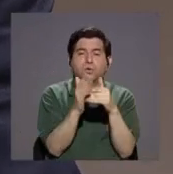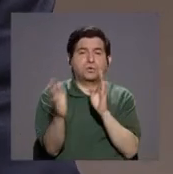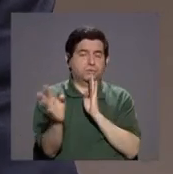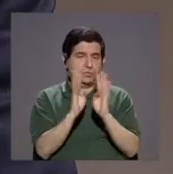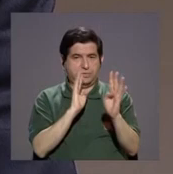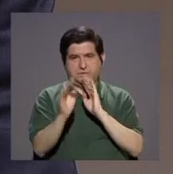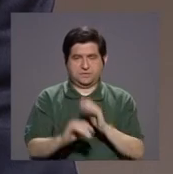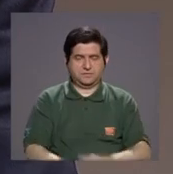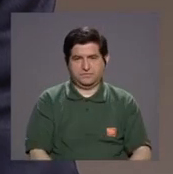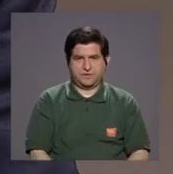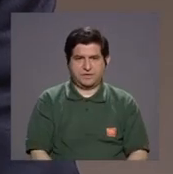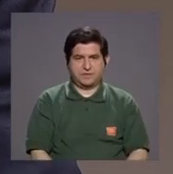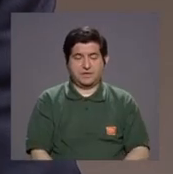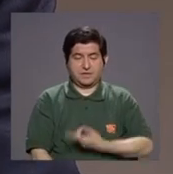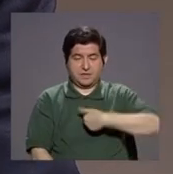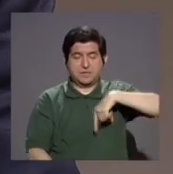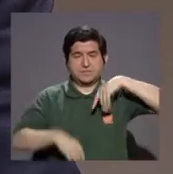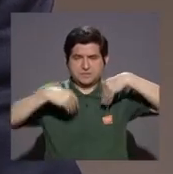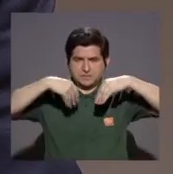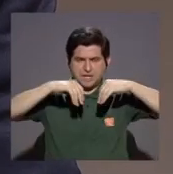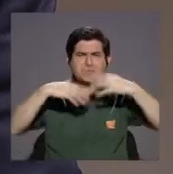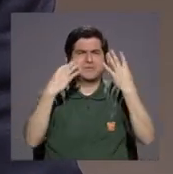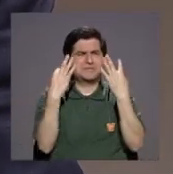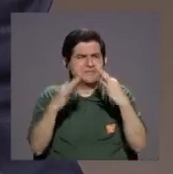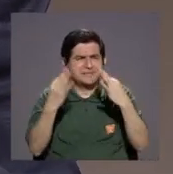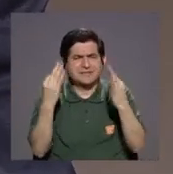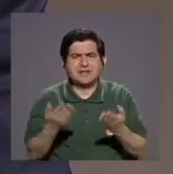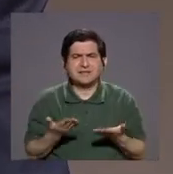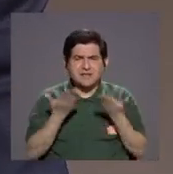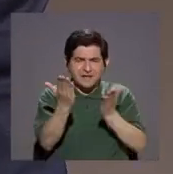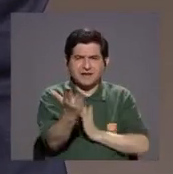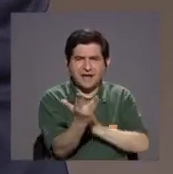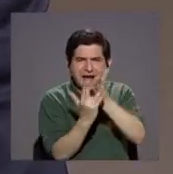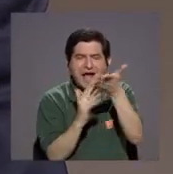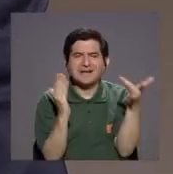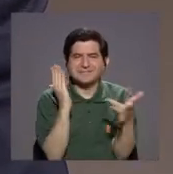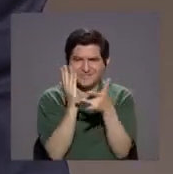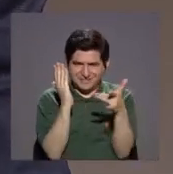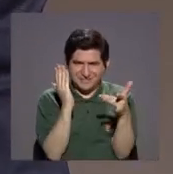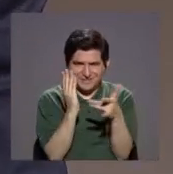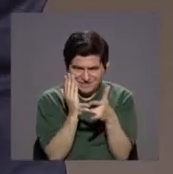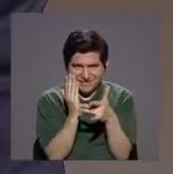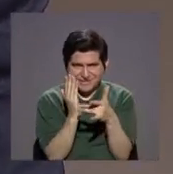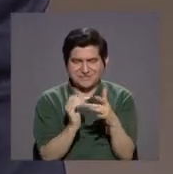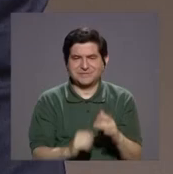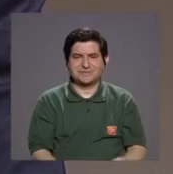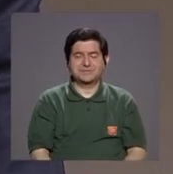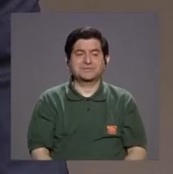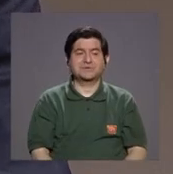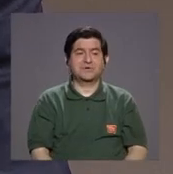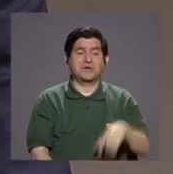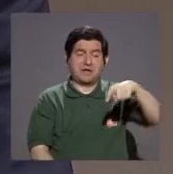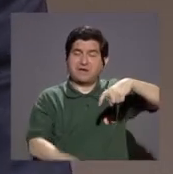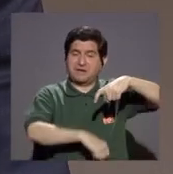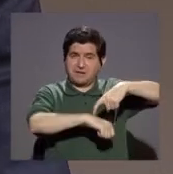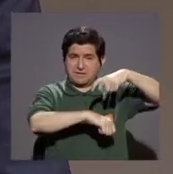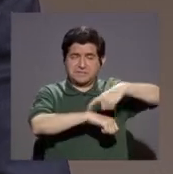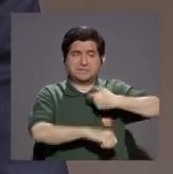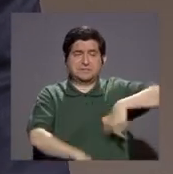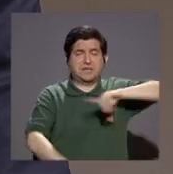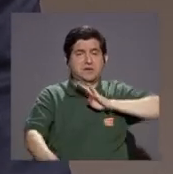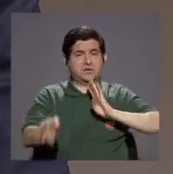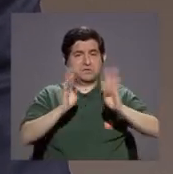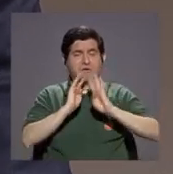hablando que en nuestras tiendas lo que buscamos es darle acceso a la tecnología y hoy en día no estamos